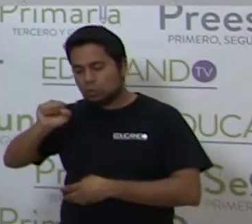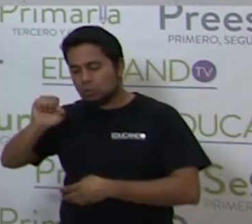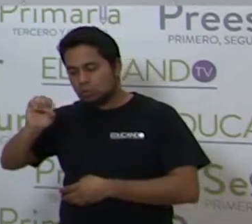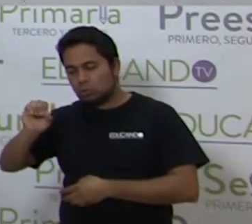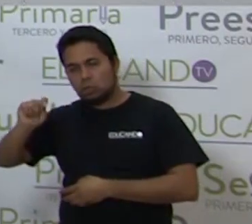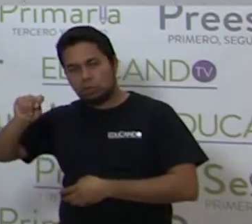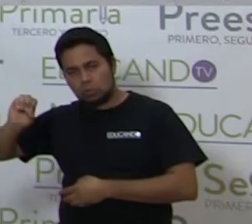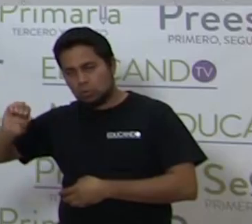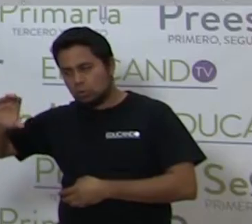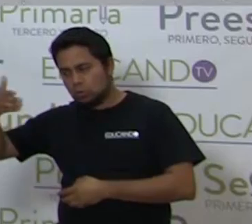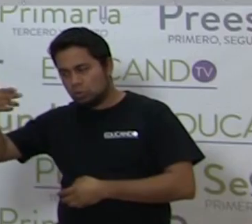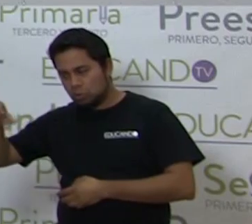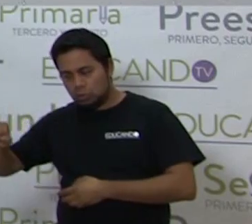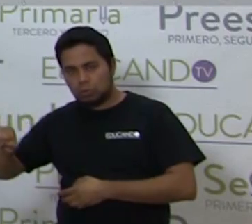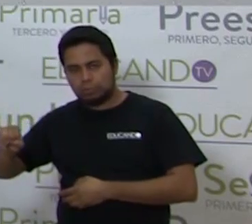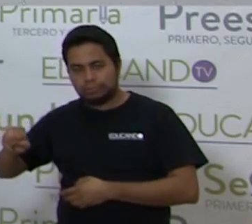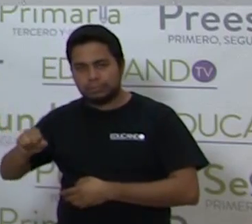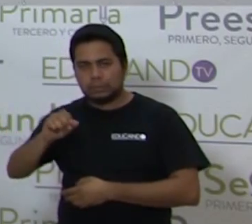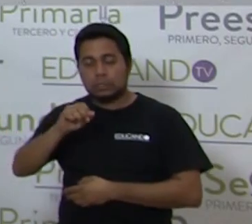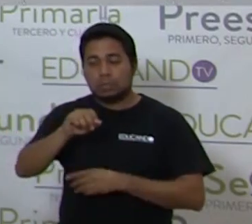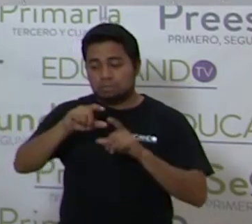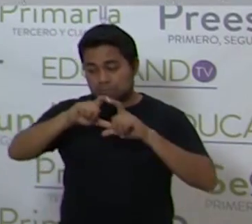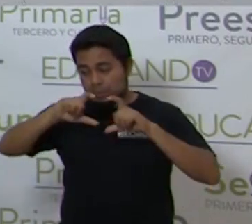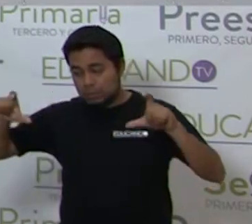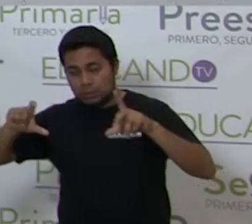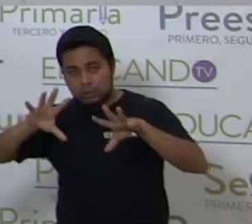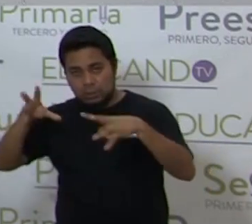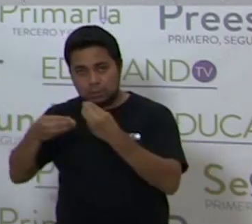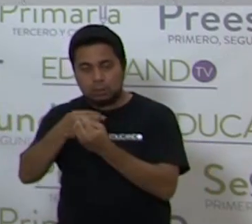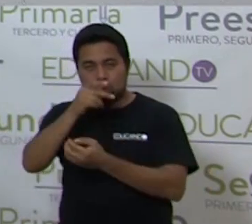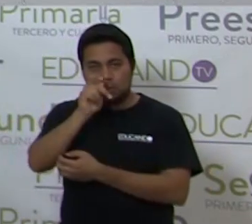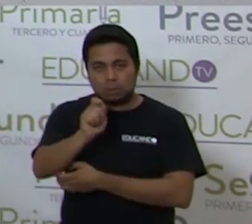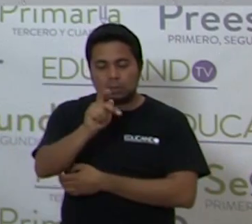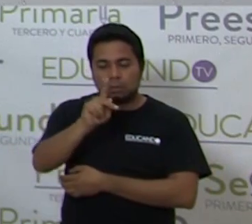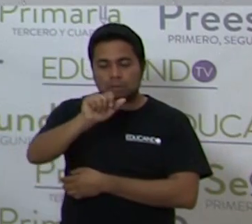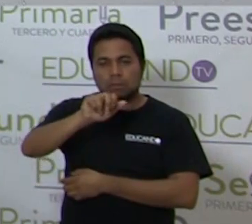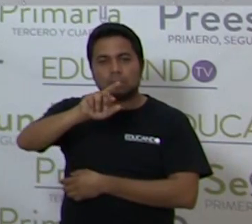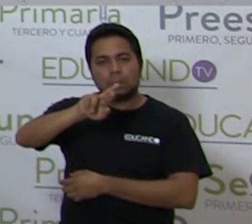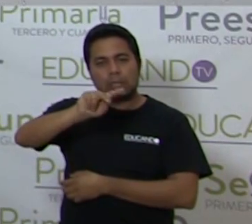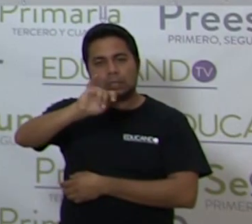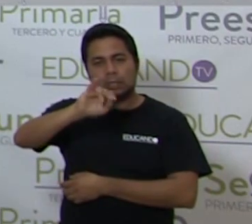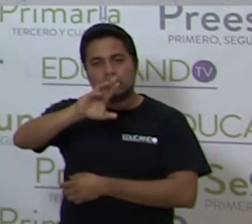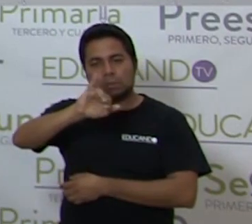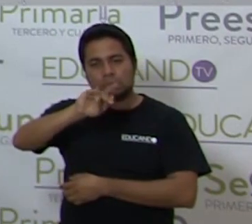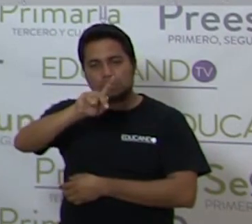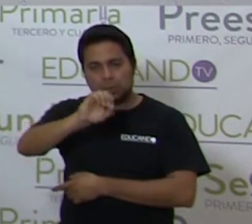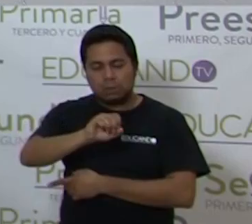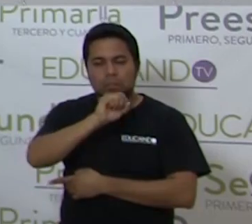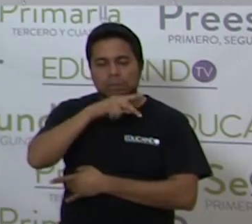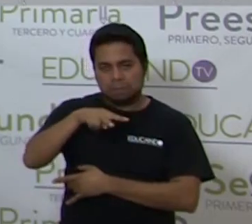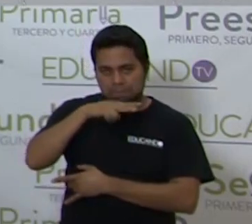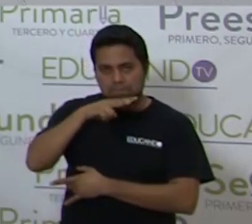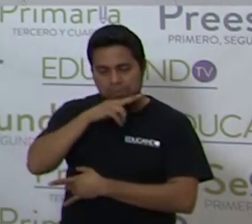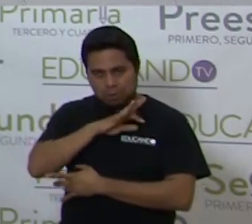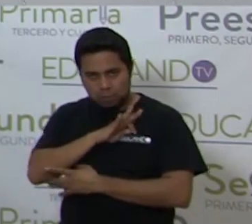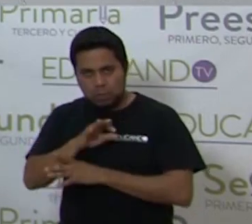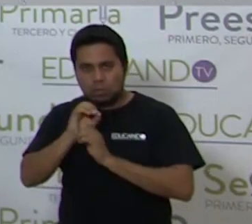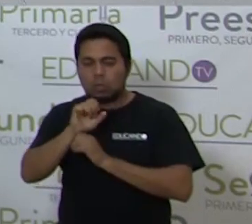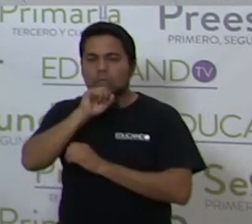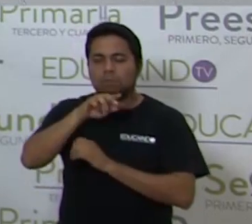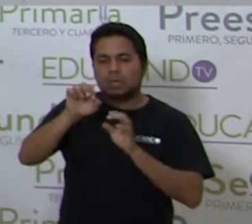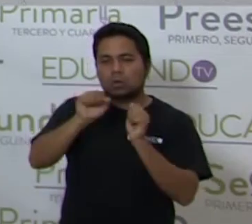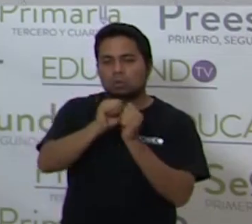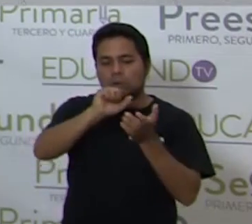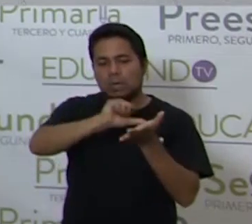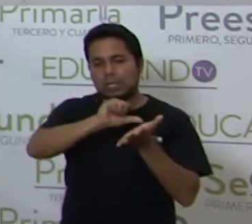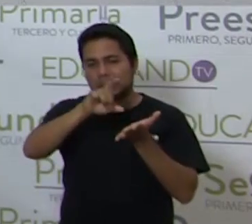Bien, los participios pueden ser utilizados como verbos y también pueden ser utilizados como adjetivos.